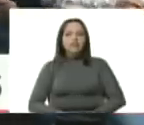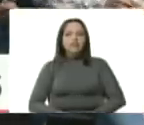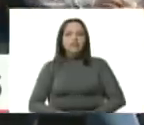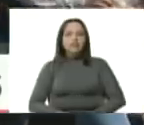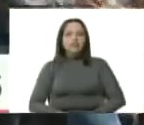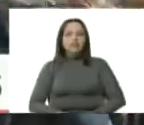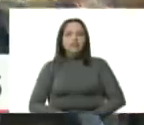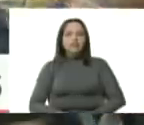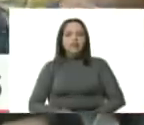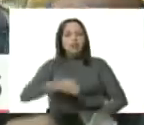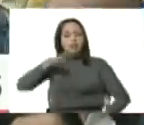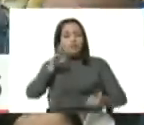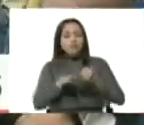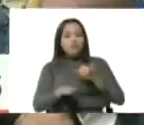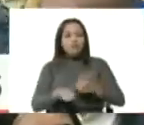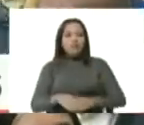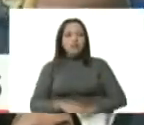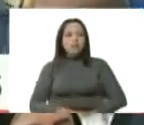Y por último,